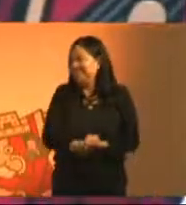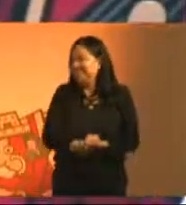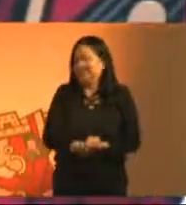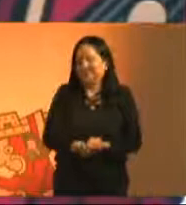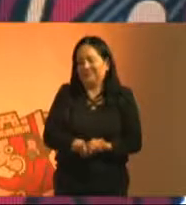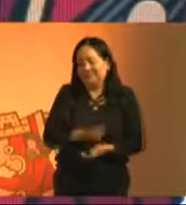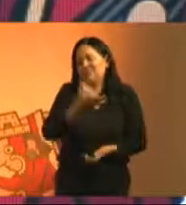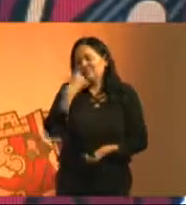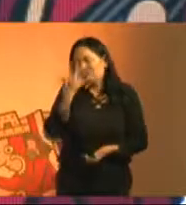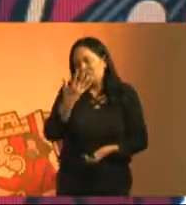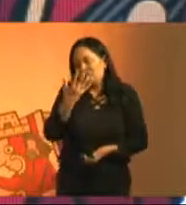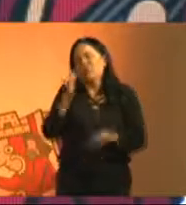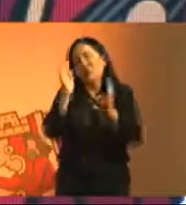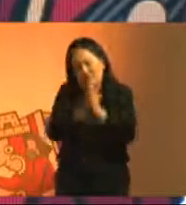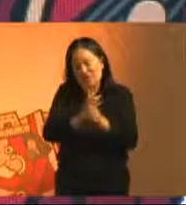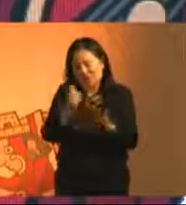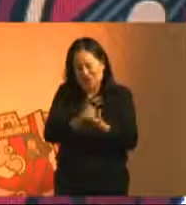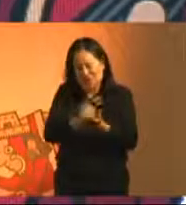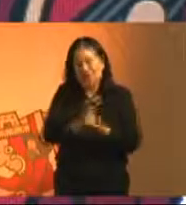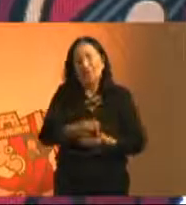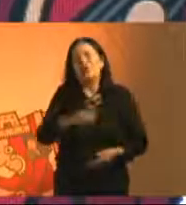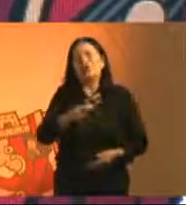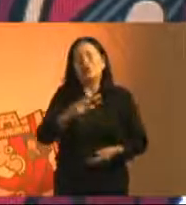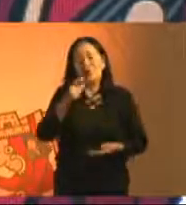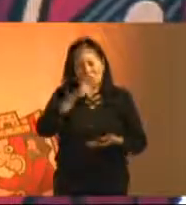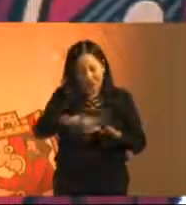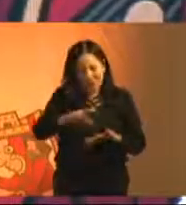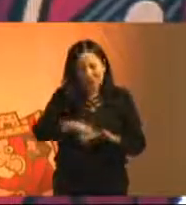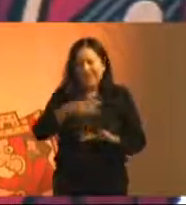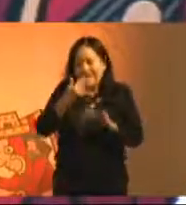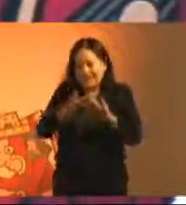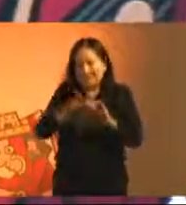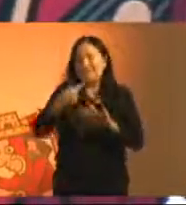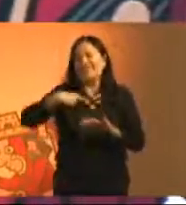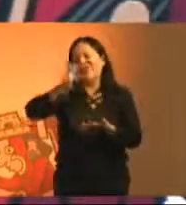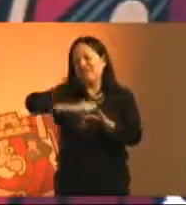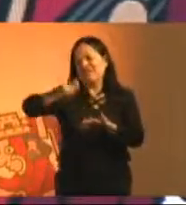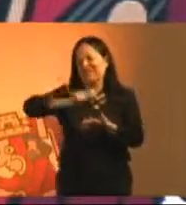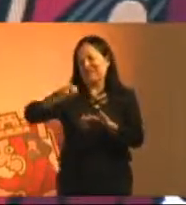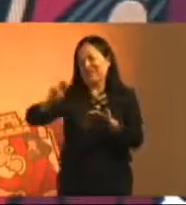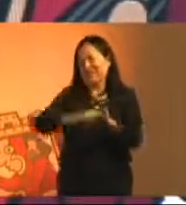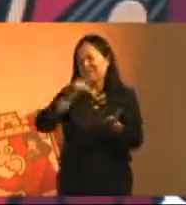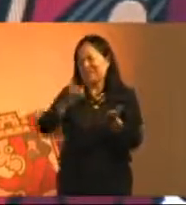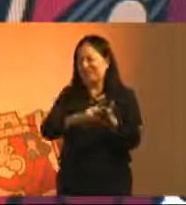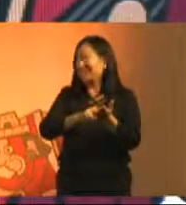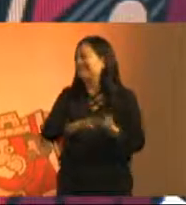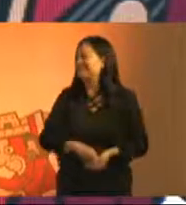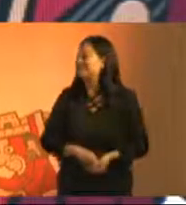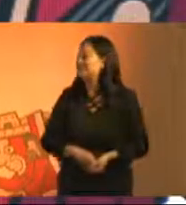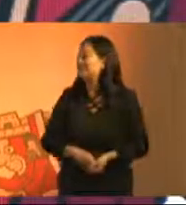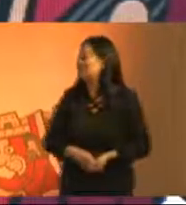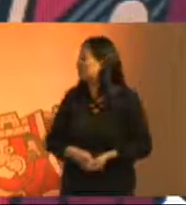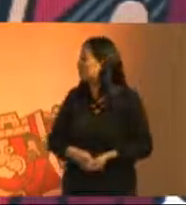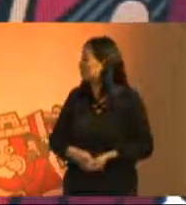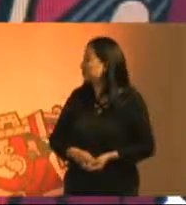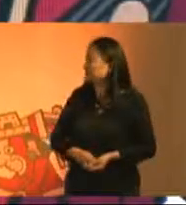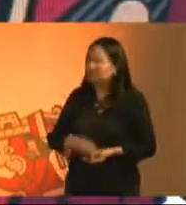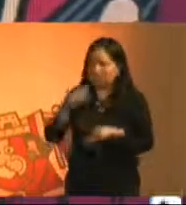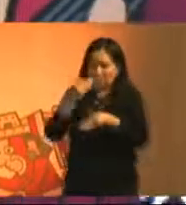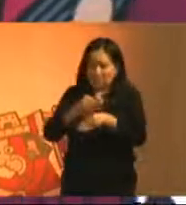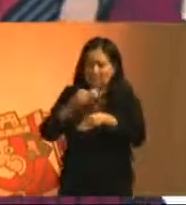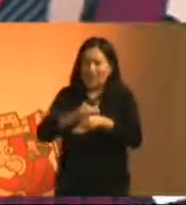si son masoquistas cómprelo y son más masoquistas esperen a que se los firme ahora mismo hay una charla con muchas